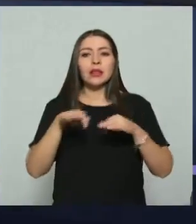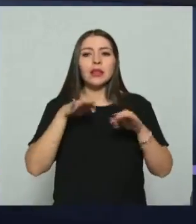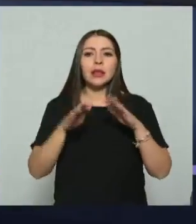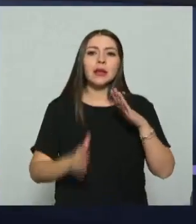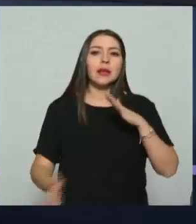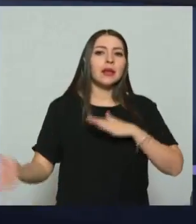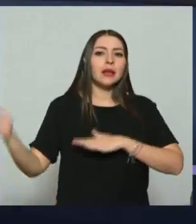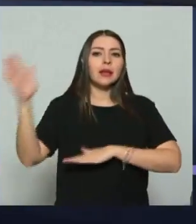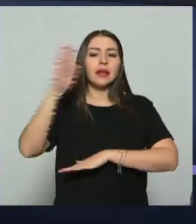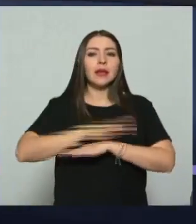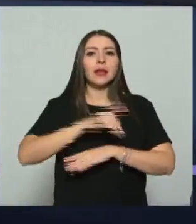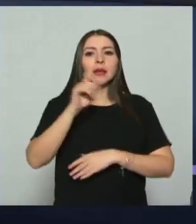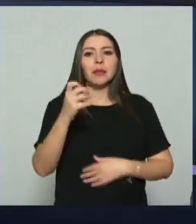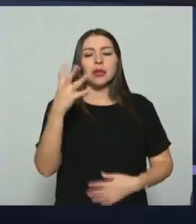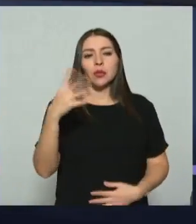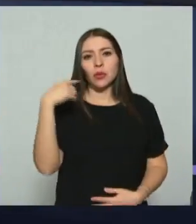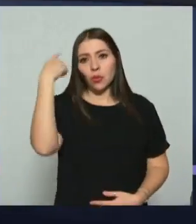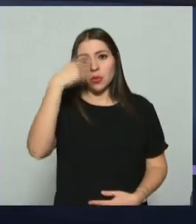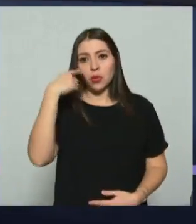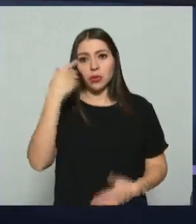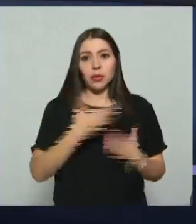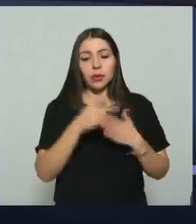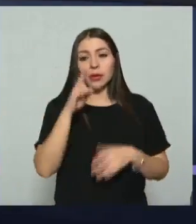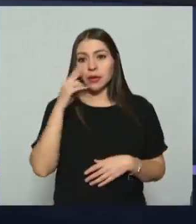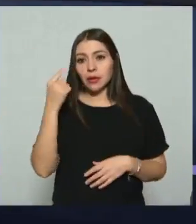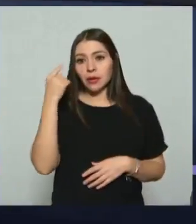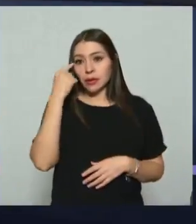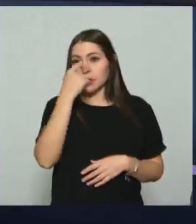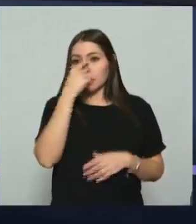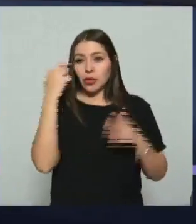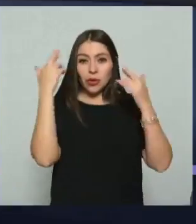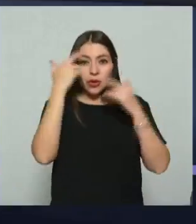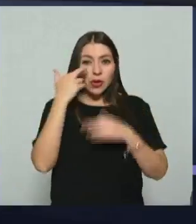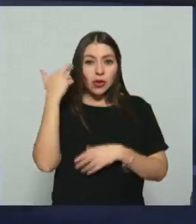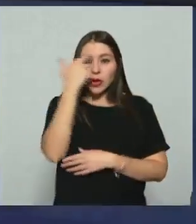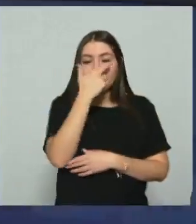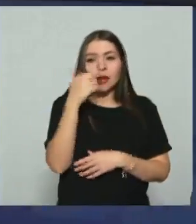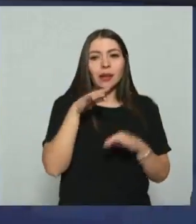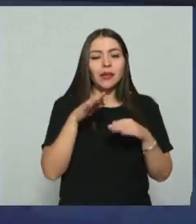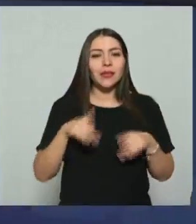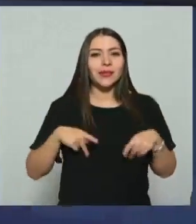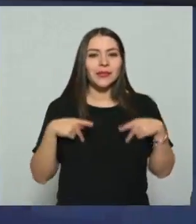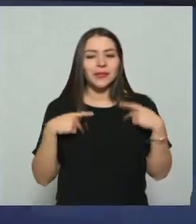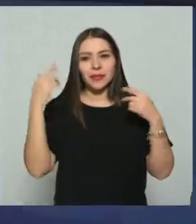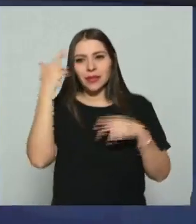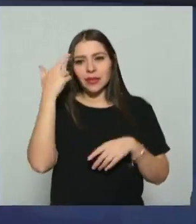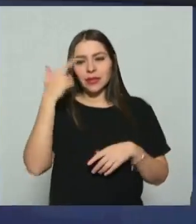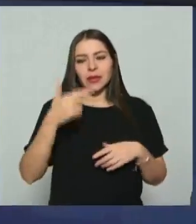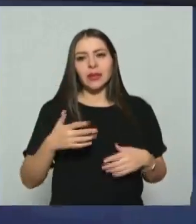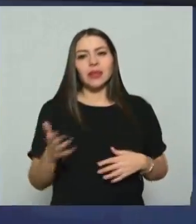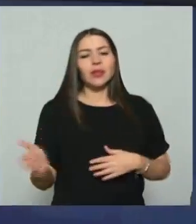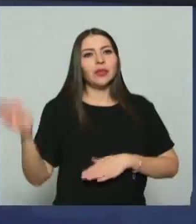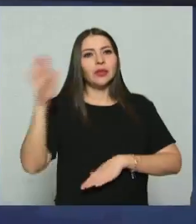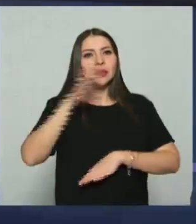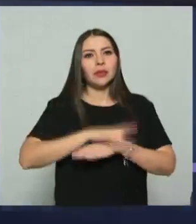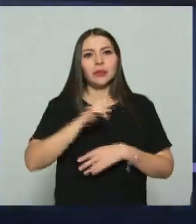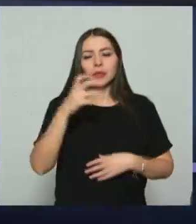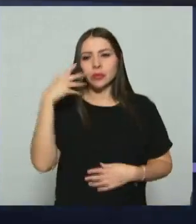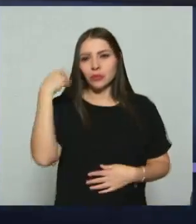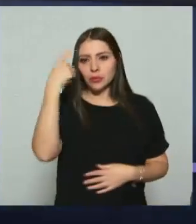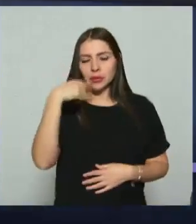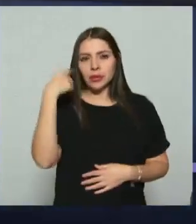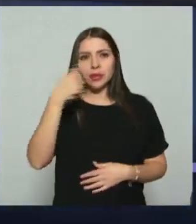horas del día. Entonces, si me ven con los ojos rojos, pues van a saber por qué. Claro. Entonces, abrimos,